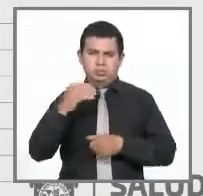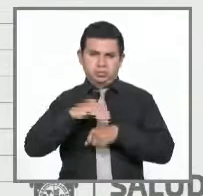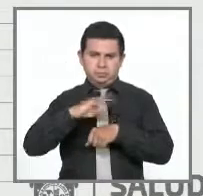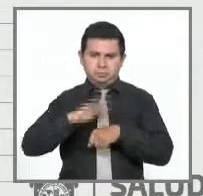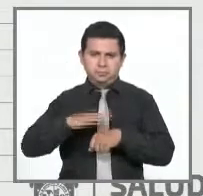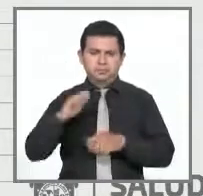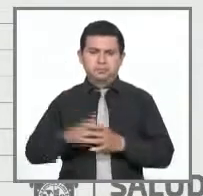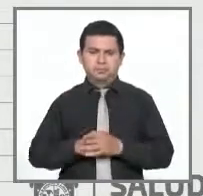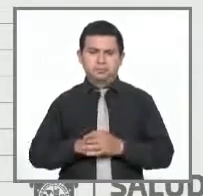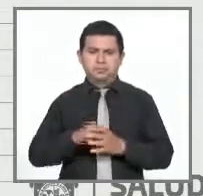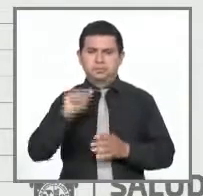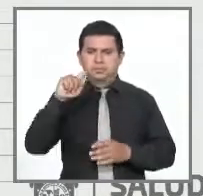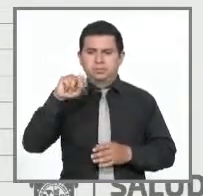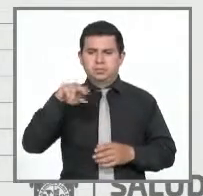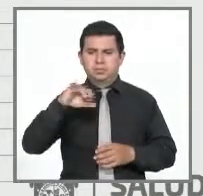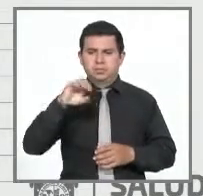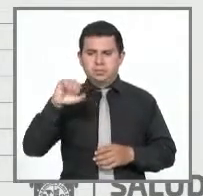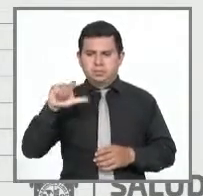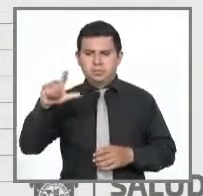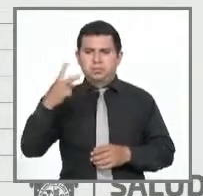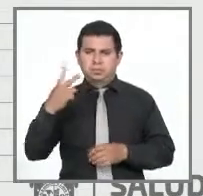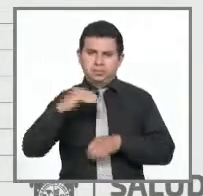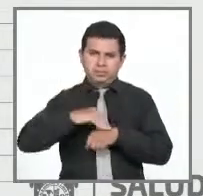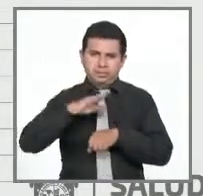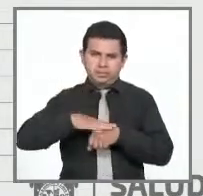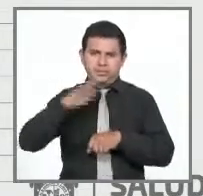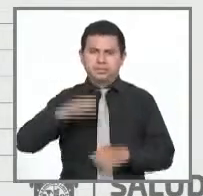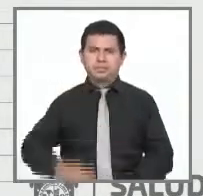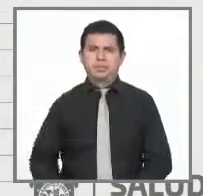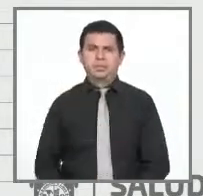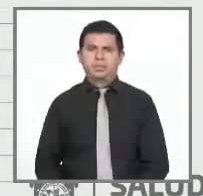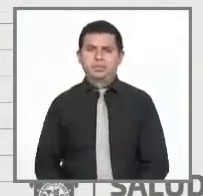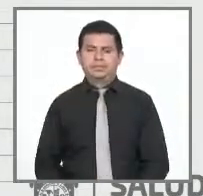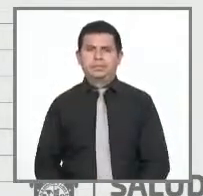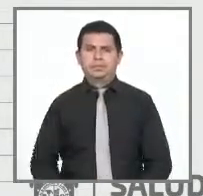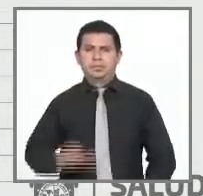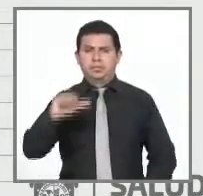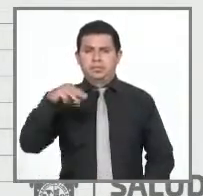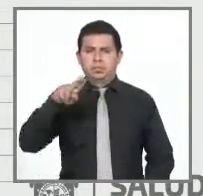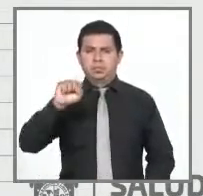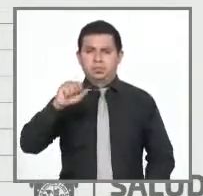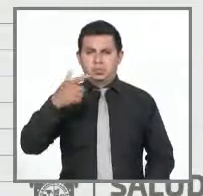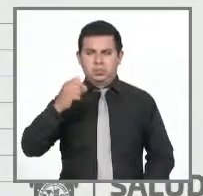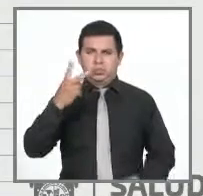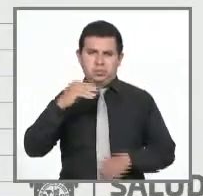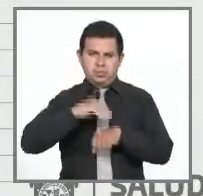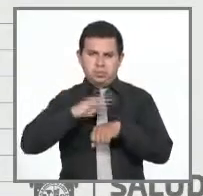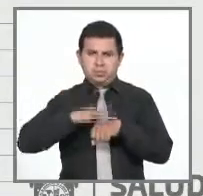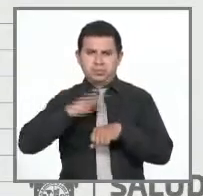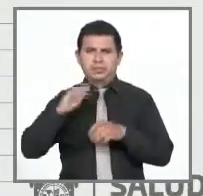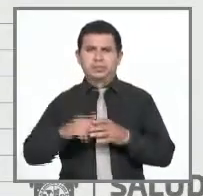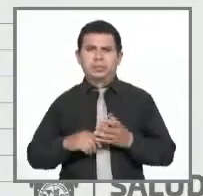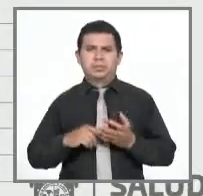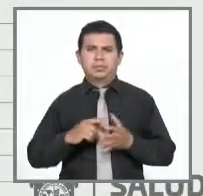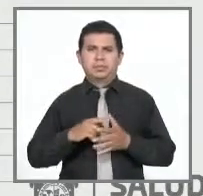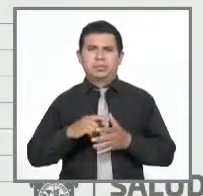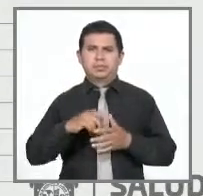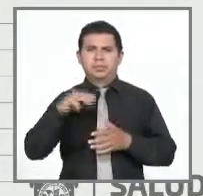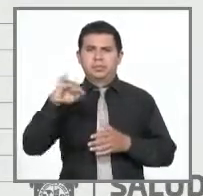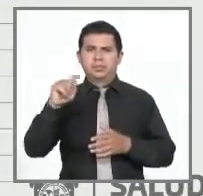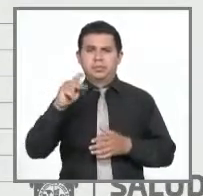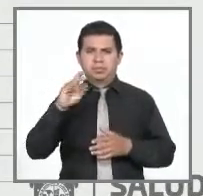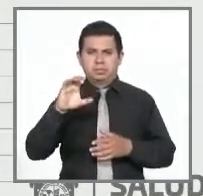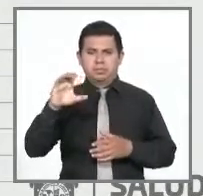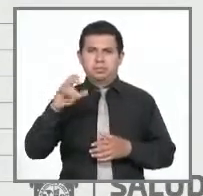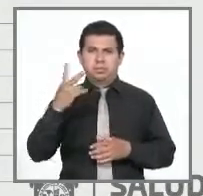san antonio de la cal dos casos san pedro amuzgos dos casos san pedro mixtepec